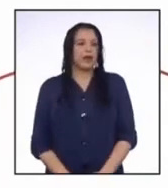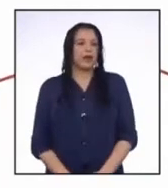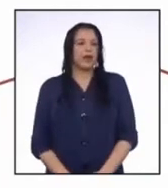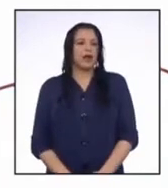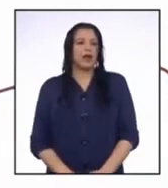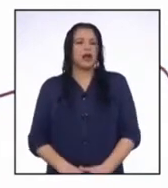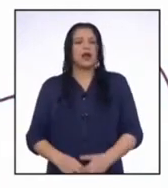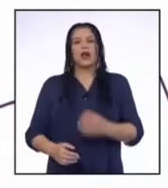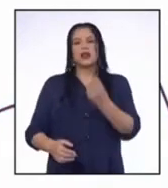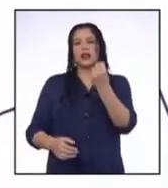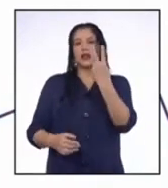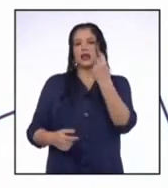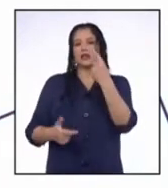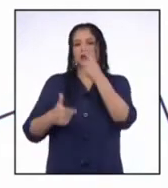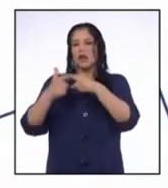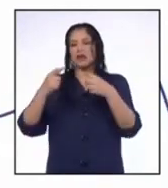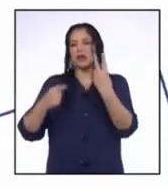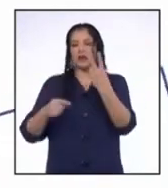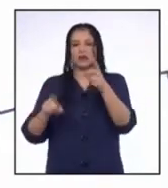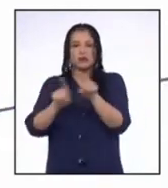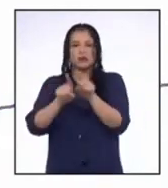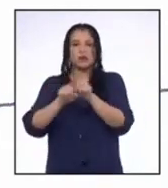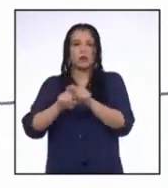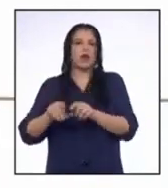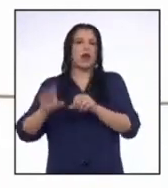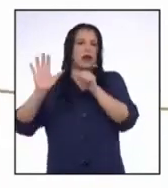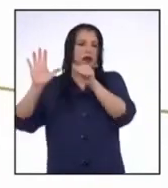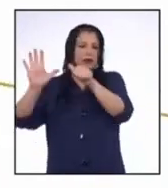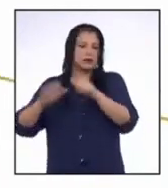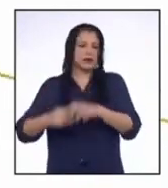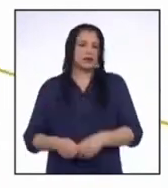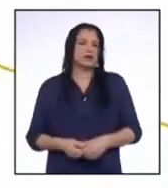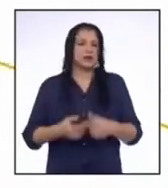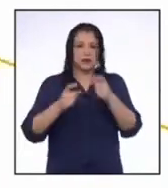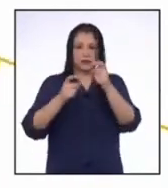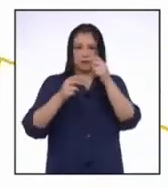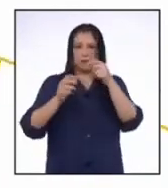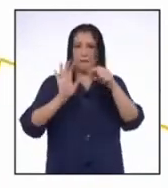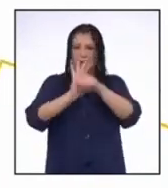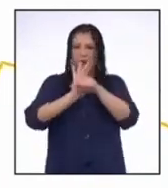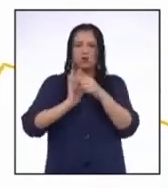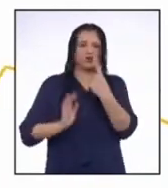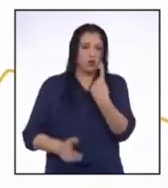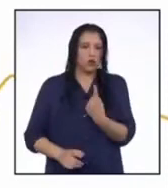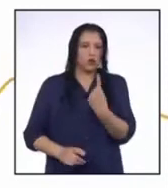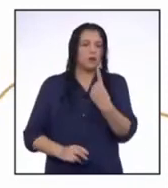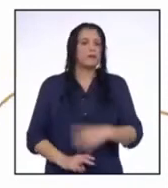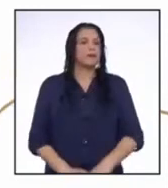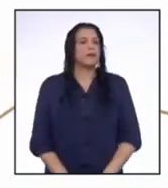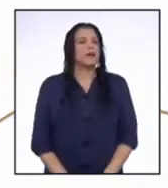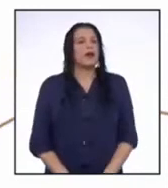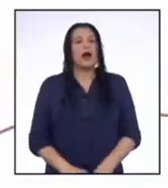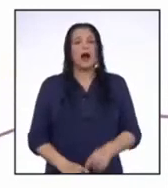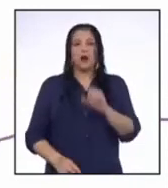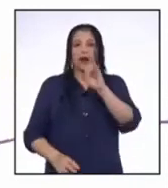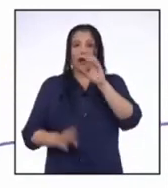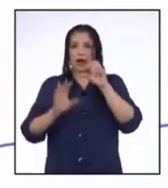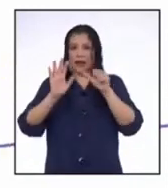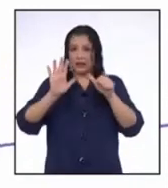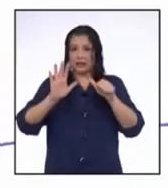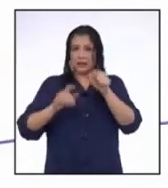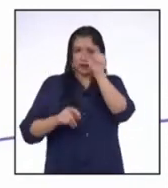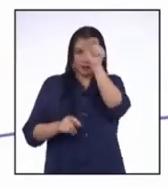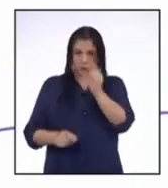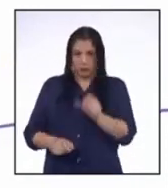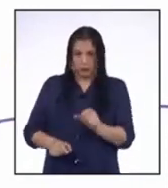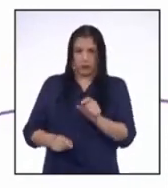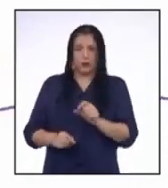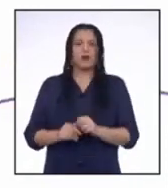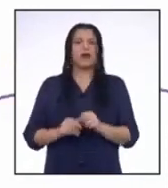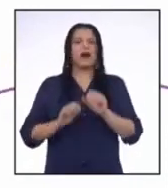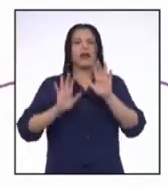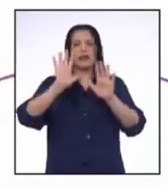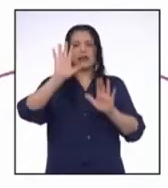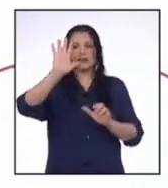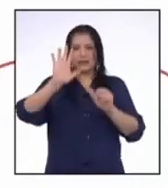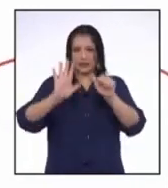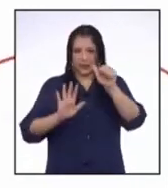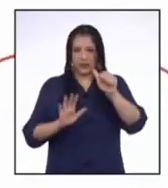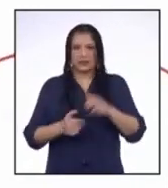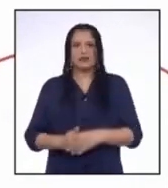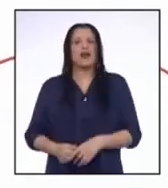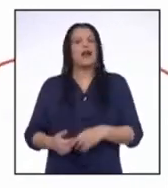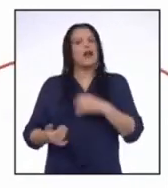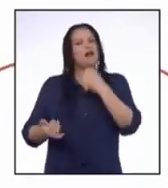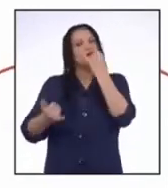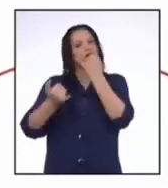2 sería 6, quedando 1. Bajamos la siguiente cifra, el 6. Ahora se forma el número 16. Y